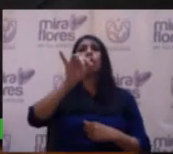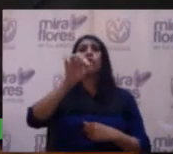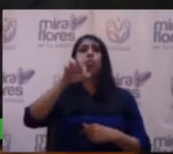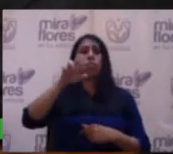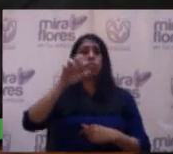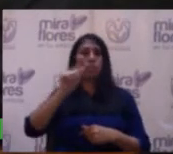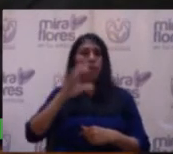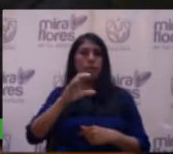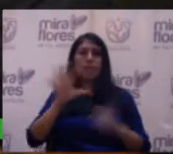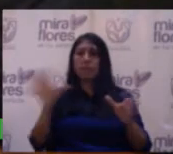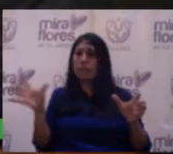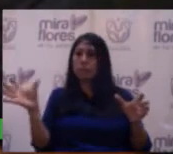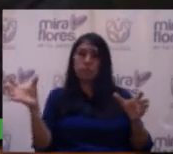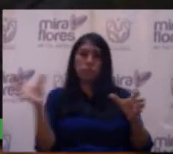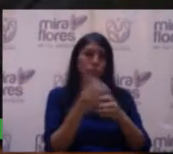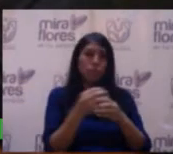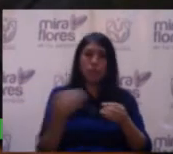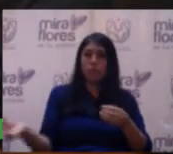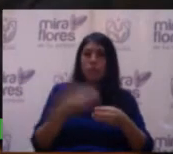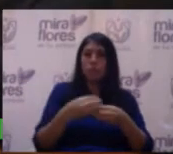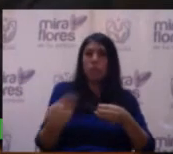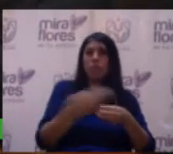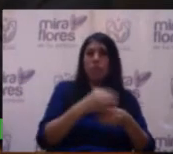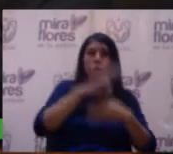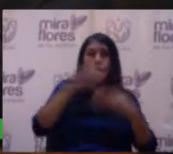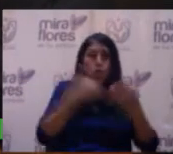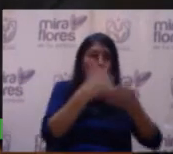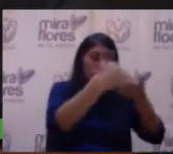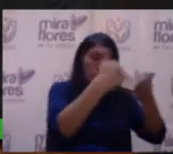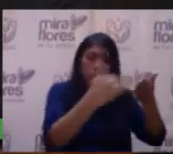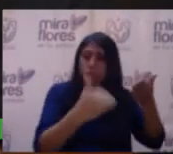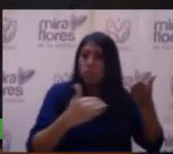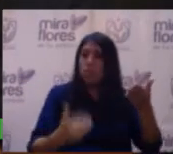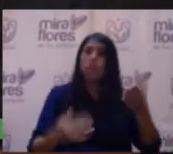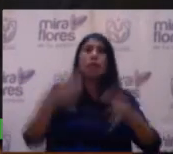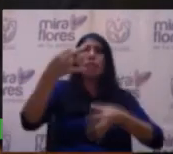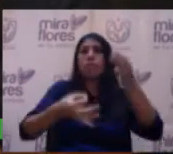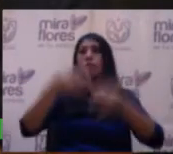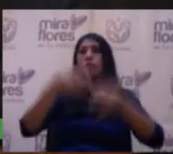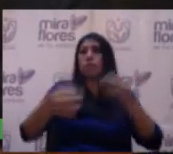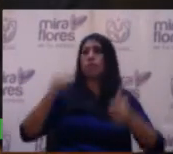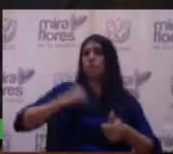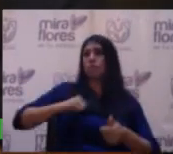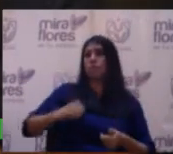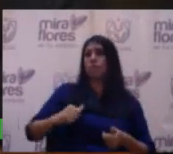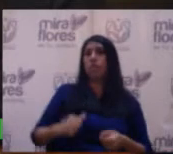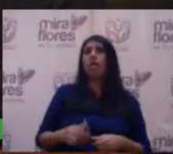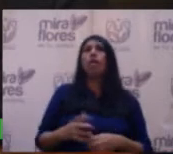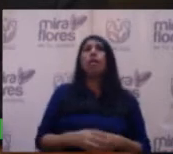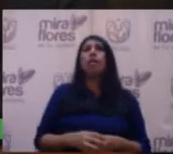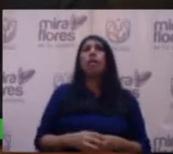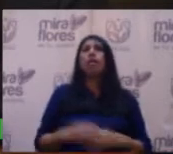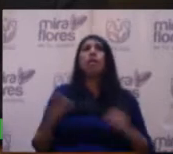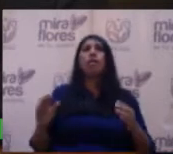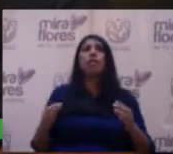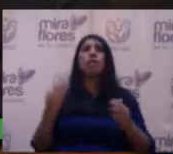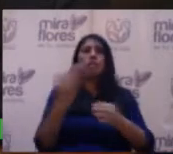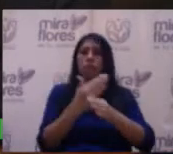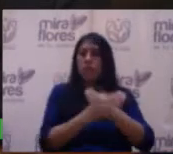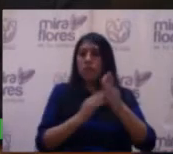recopila todos los procesos administrativos de la municipalidad. Desarrollo urbano,